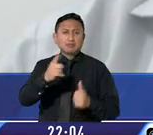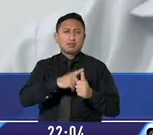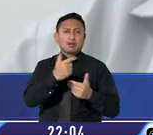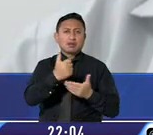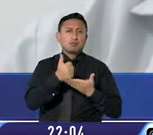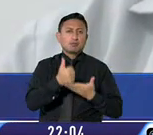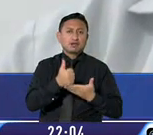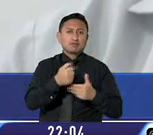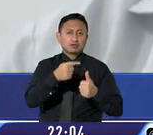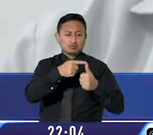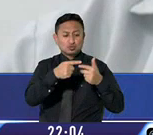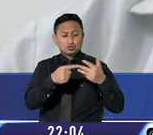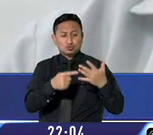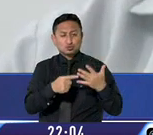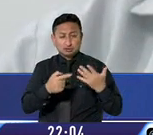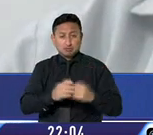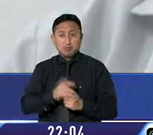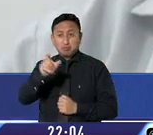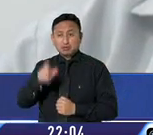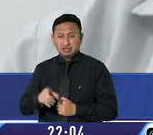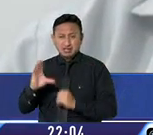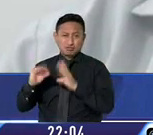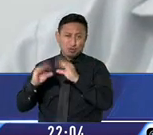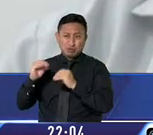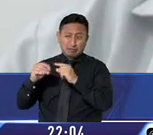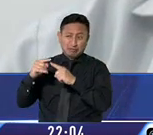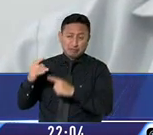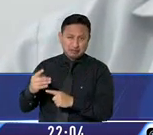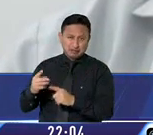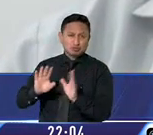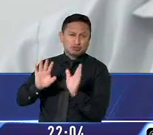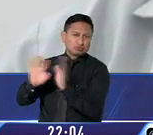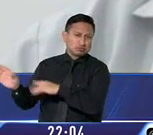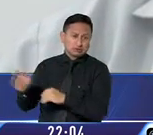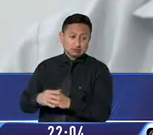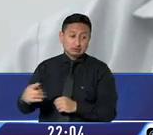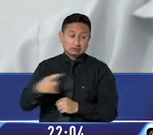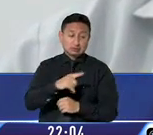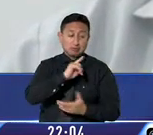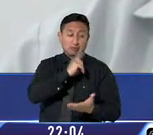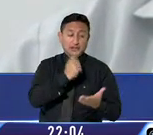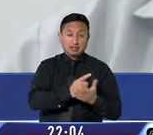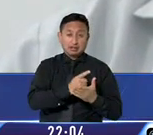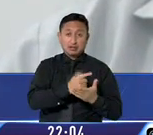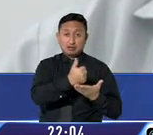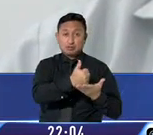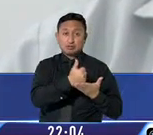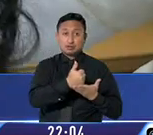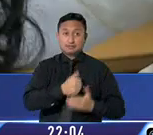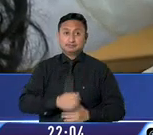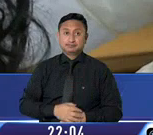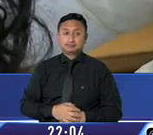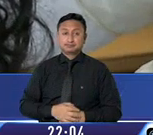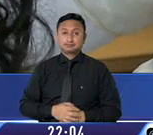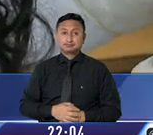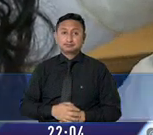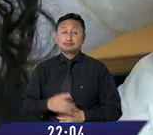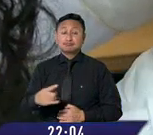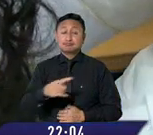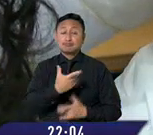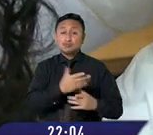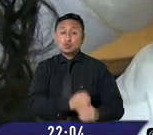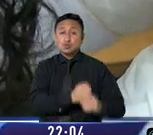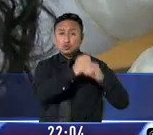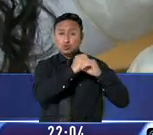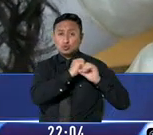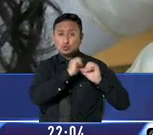ventajas, las bondades, y se desvirtúe todas aquellas falsas informaciones de los grupos de antivacunas. Esta obligatoriedad